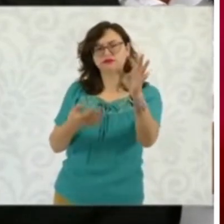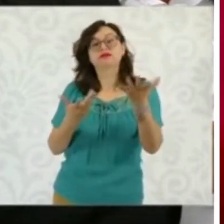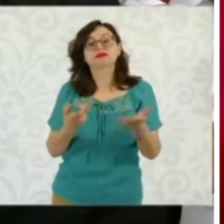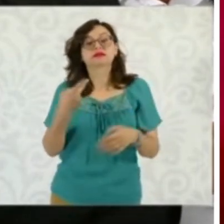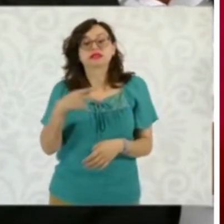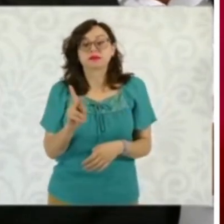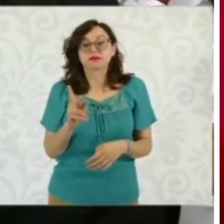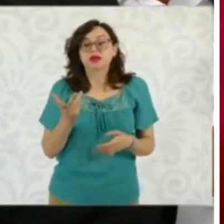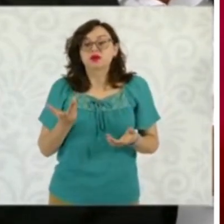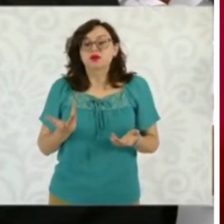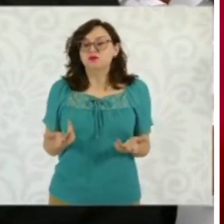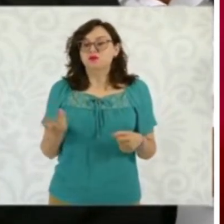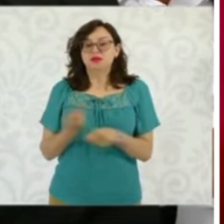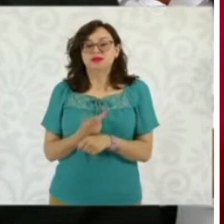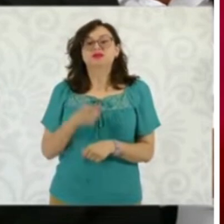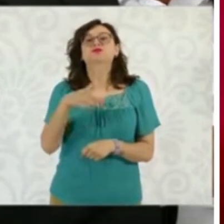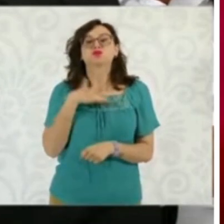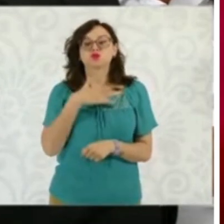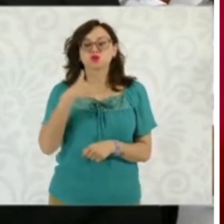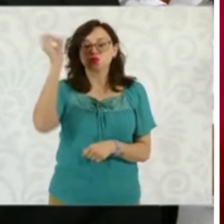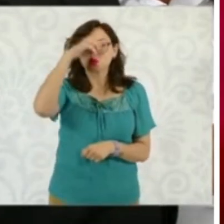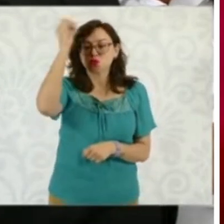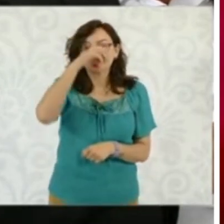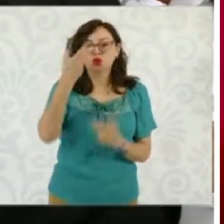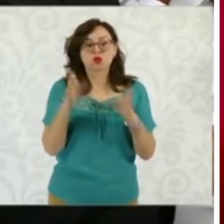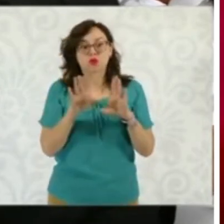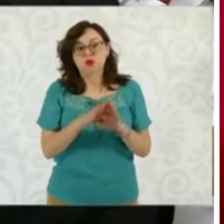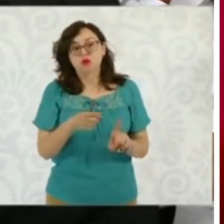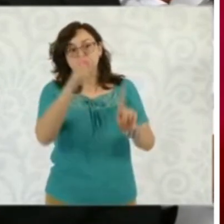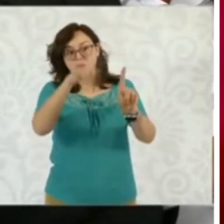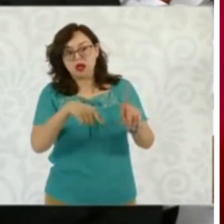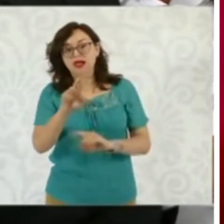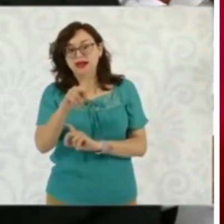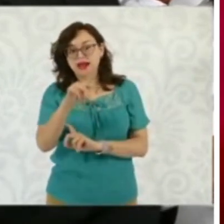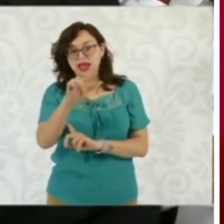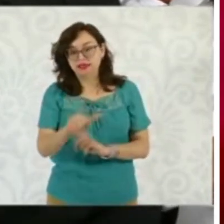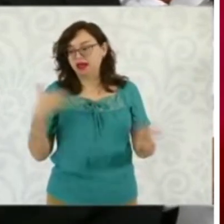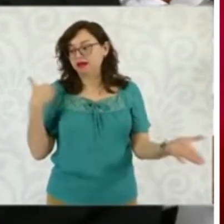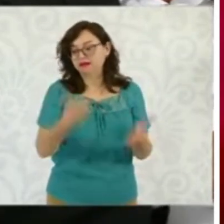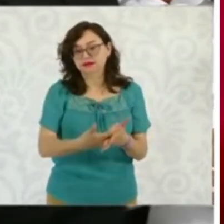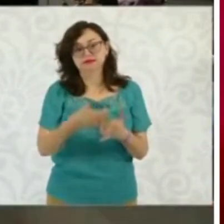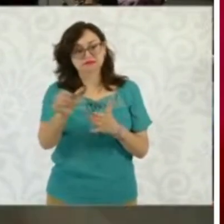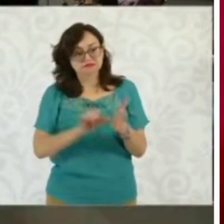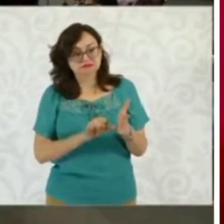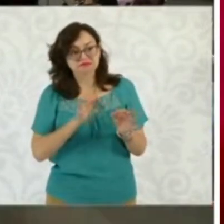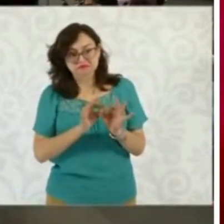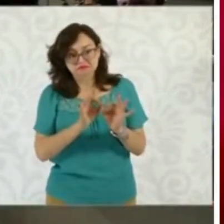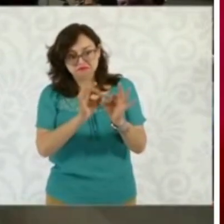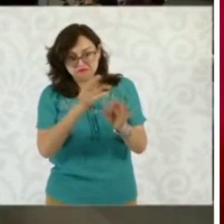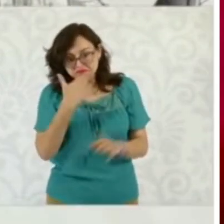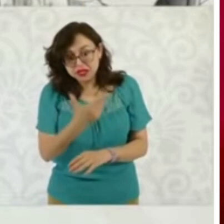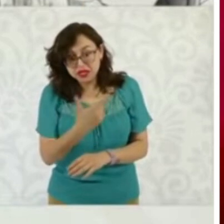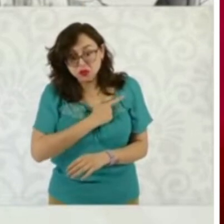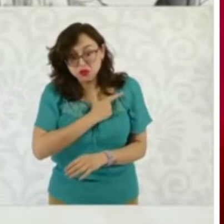embargo, nos gustaría saber su opinión, si usted está contenta con el desempeño de Renata en lo que va de... Está haciendo muy buen trabajo,